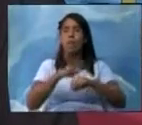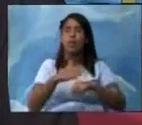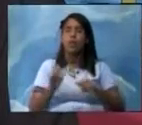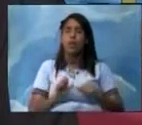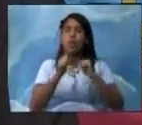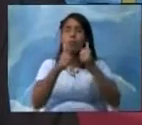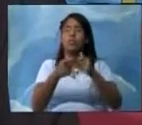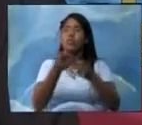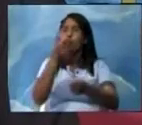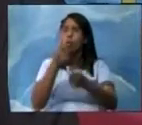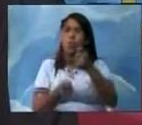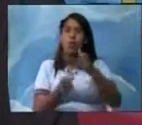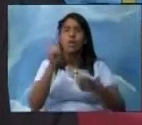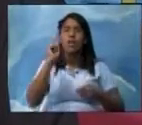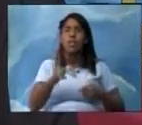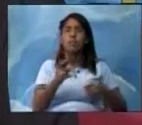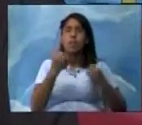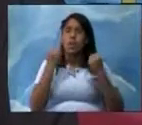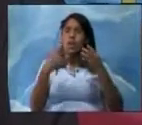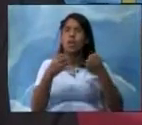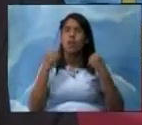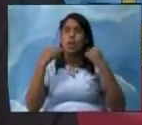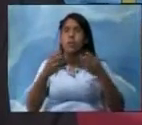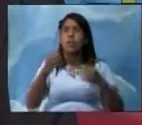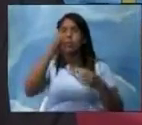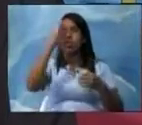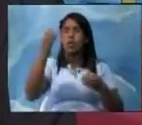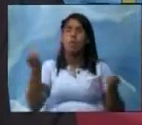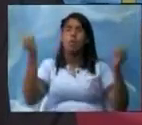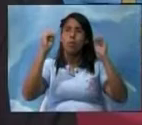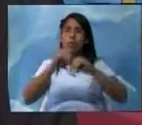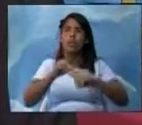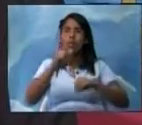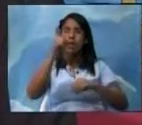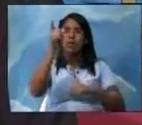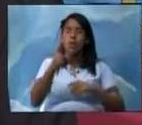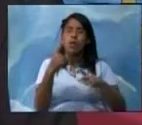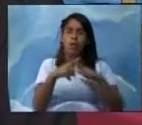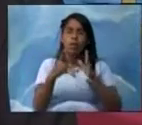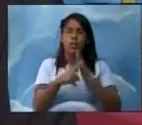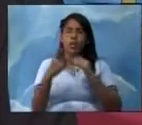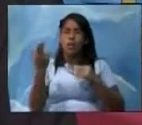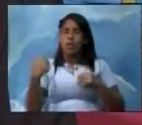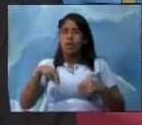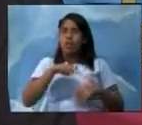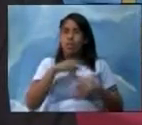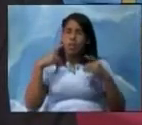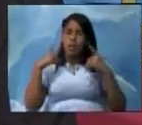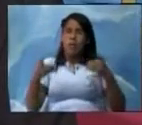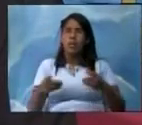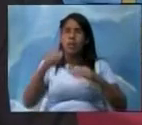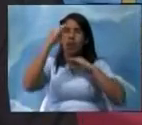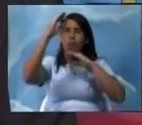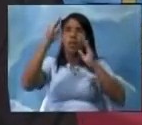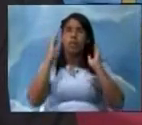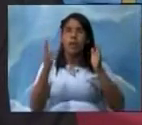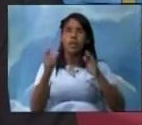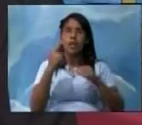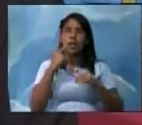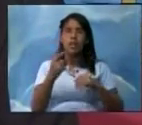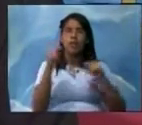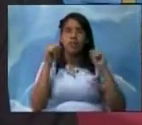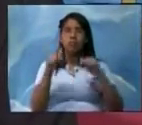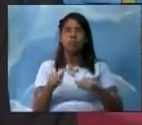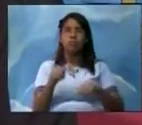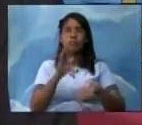que comienza en lo poco también en lo mucho Dios lo pondrá y esas son cosas que nosotros las debemos tener en cuenta y dice